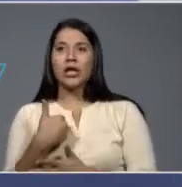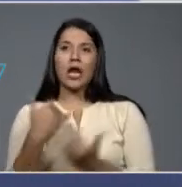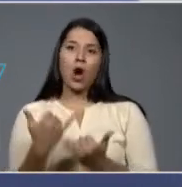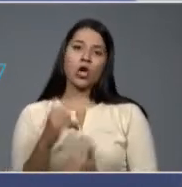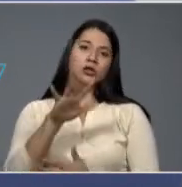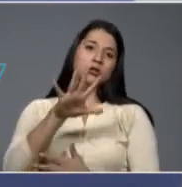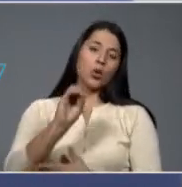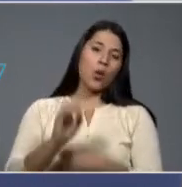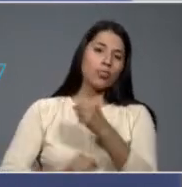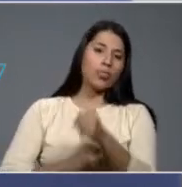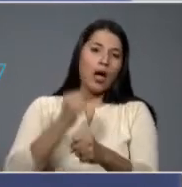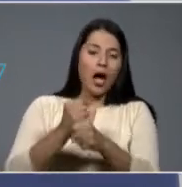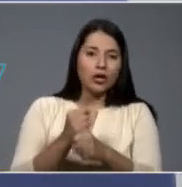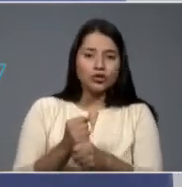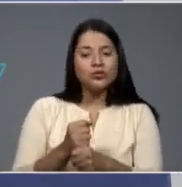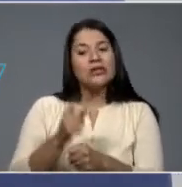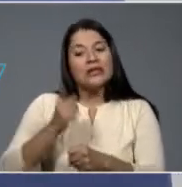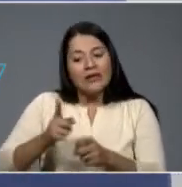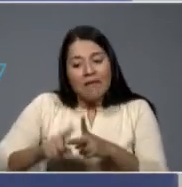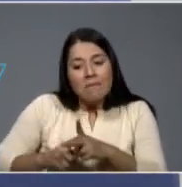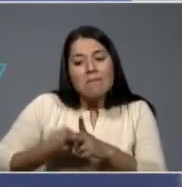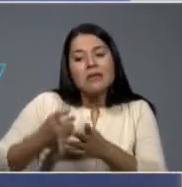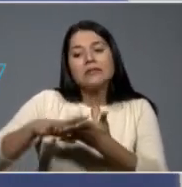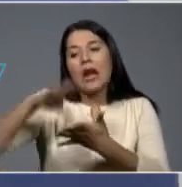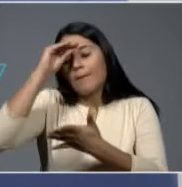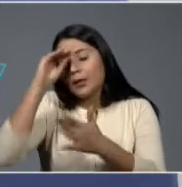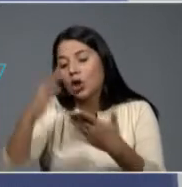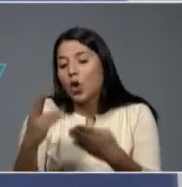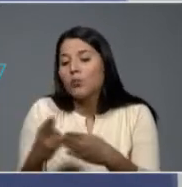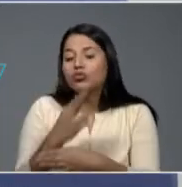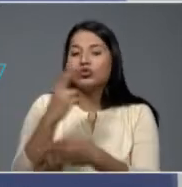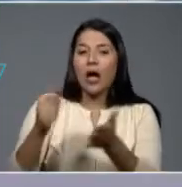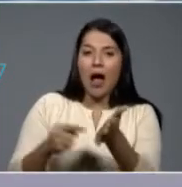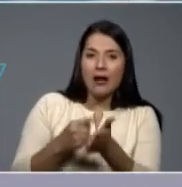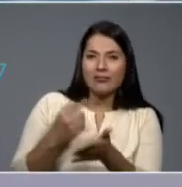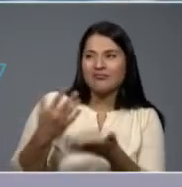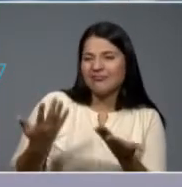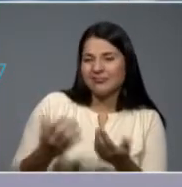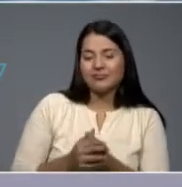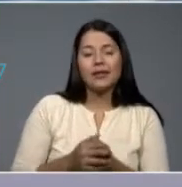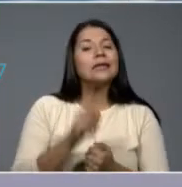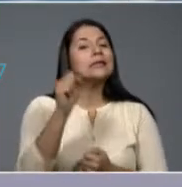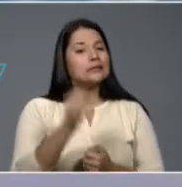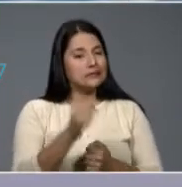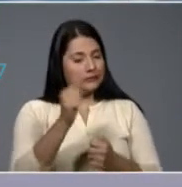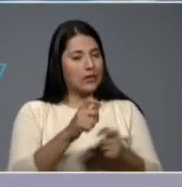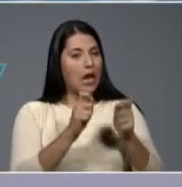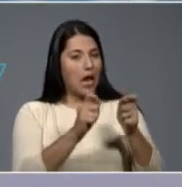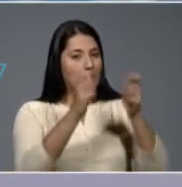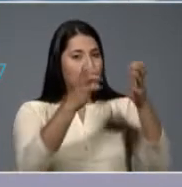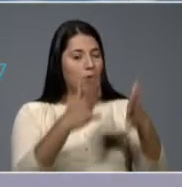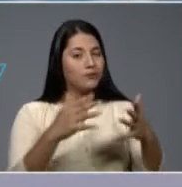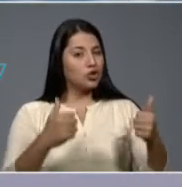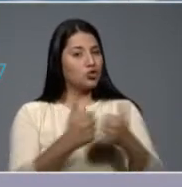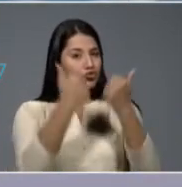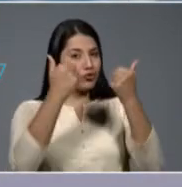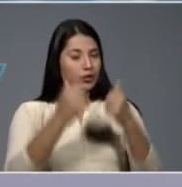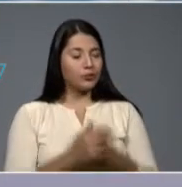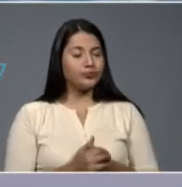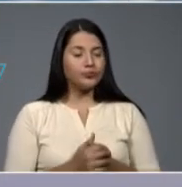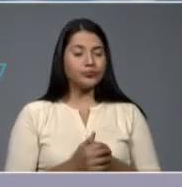años y que más bien han tenido que aprender a convivir con eso. Sí, ciertamente el profesorado está ante un reto en el que la tecnología